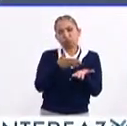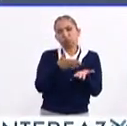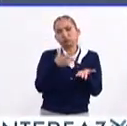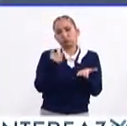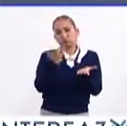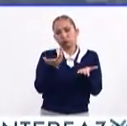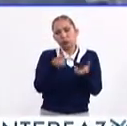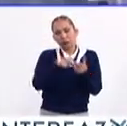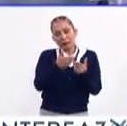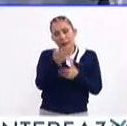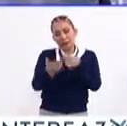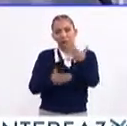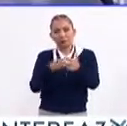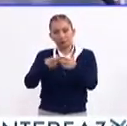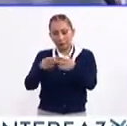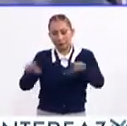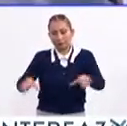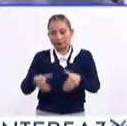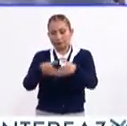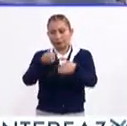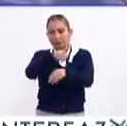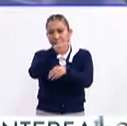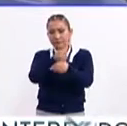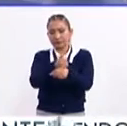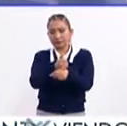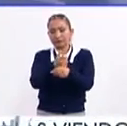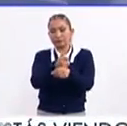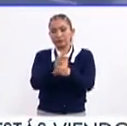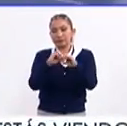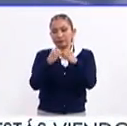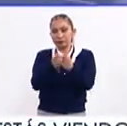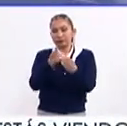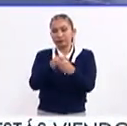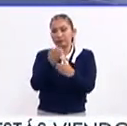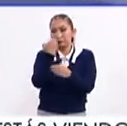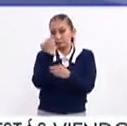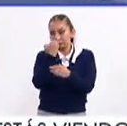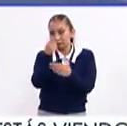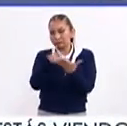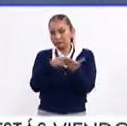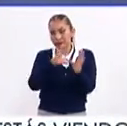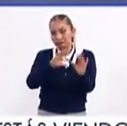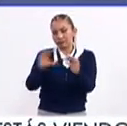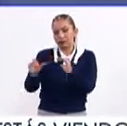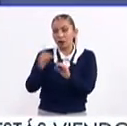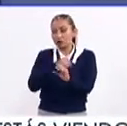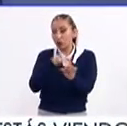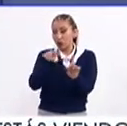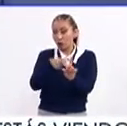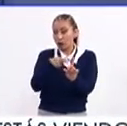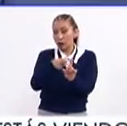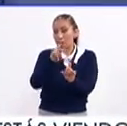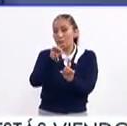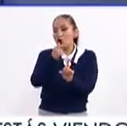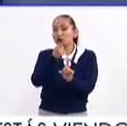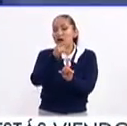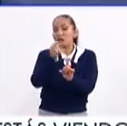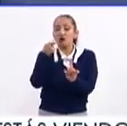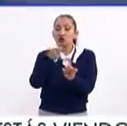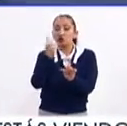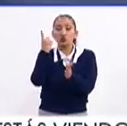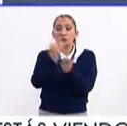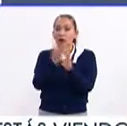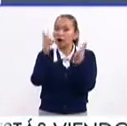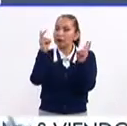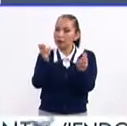el parteaguas para iniciar este organismo académico que imparte solo posgrados y que se dedica